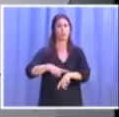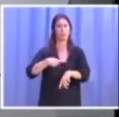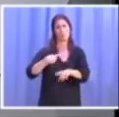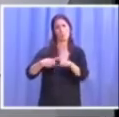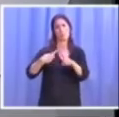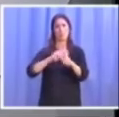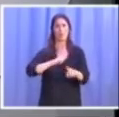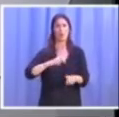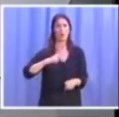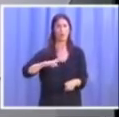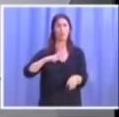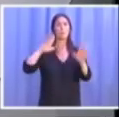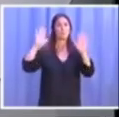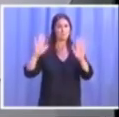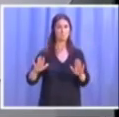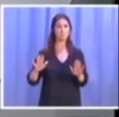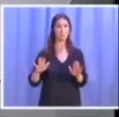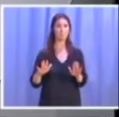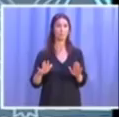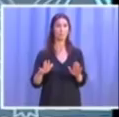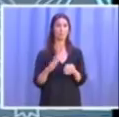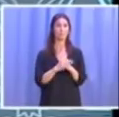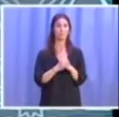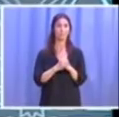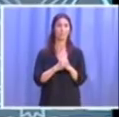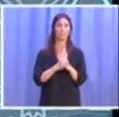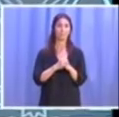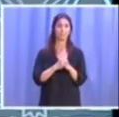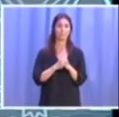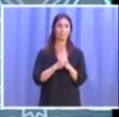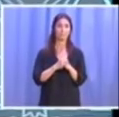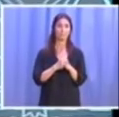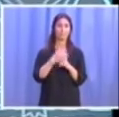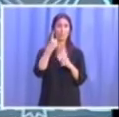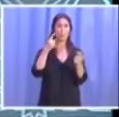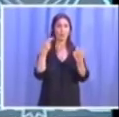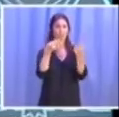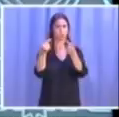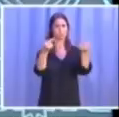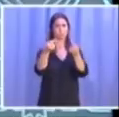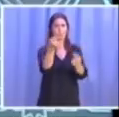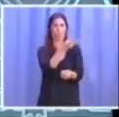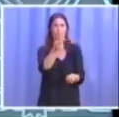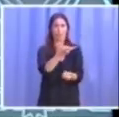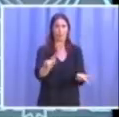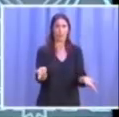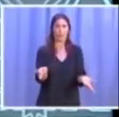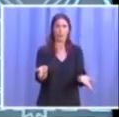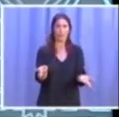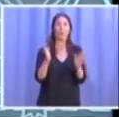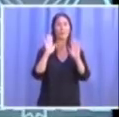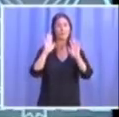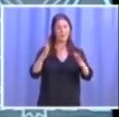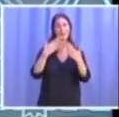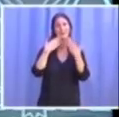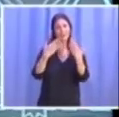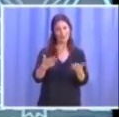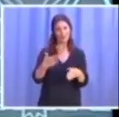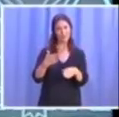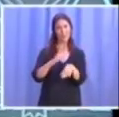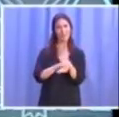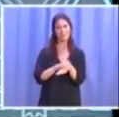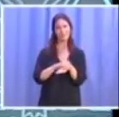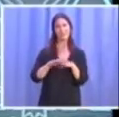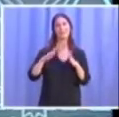Cambrils. Bueno, muy bien. Ha sido amigos, claro. Una pelea entre ellos. Gracias, amigos de la mesa.